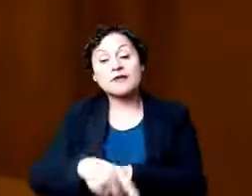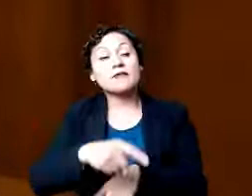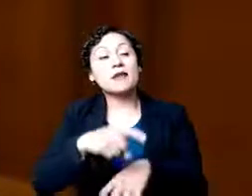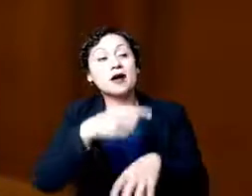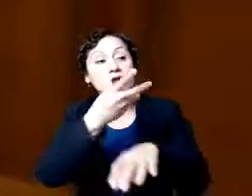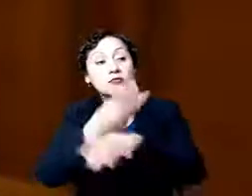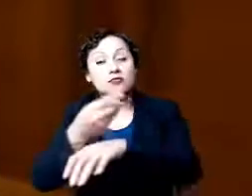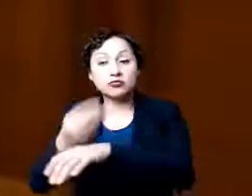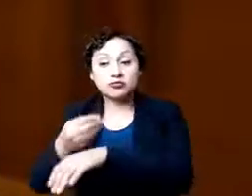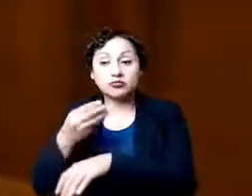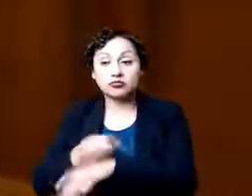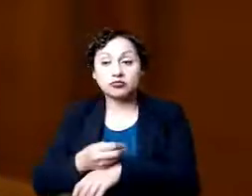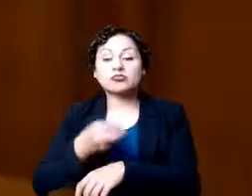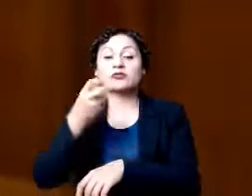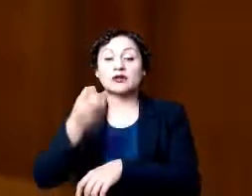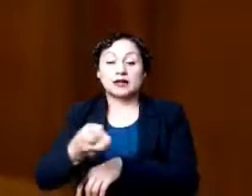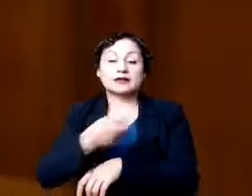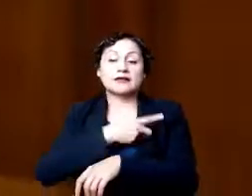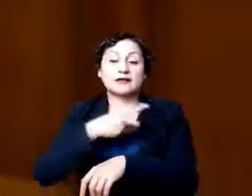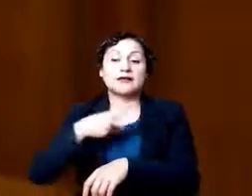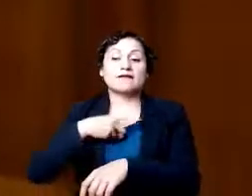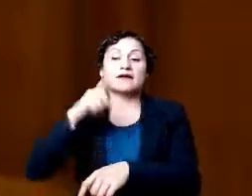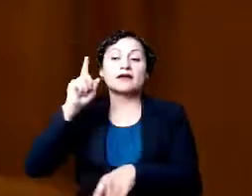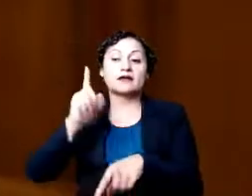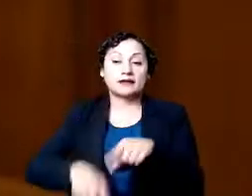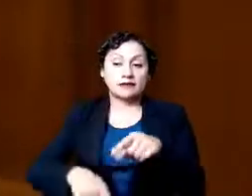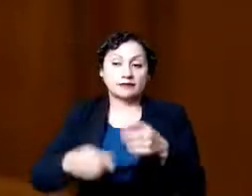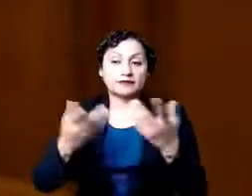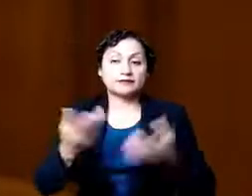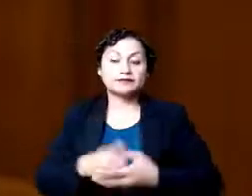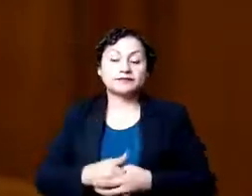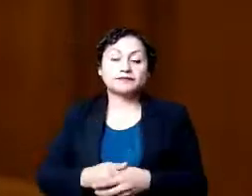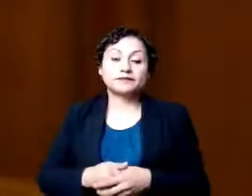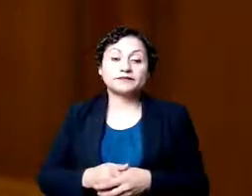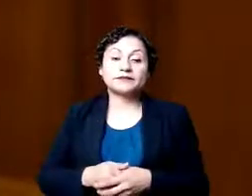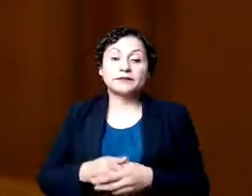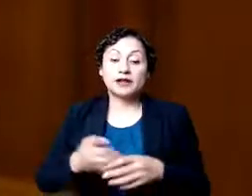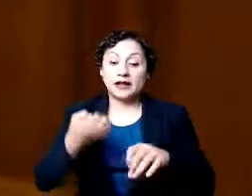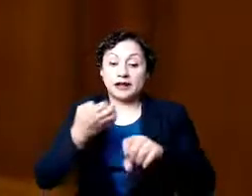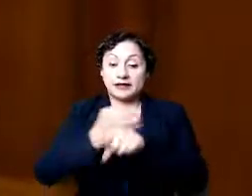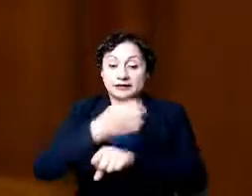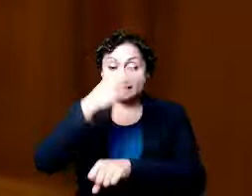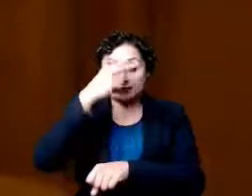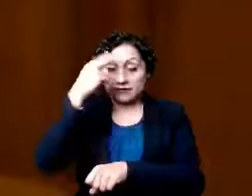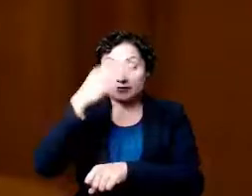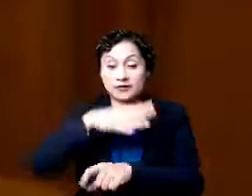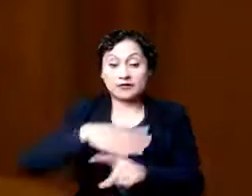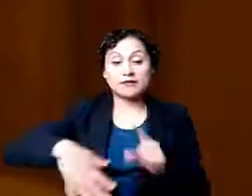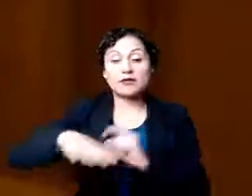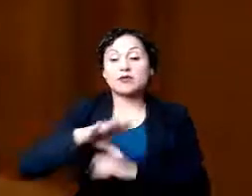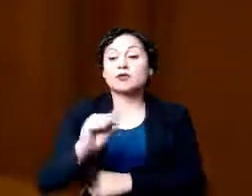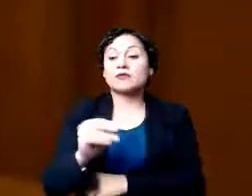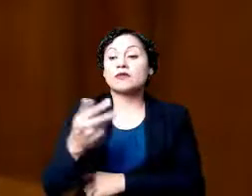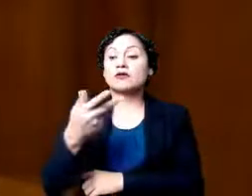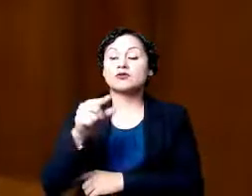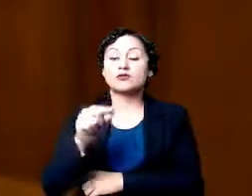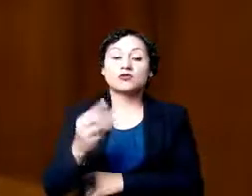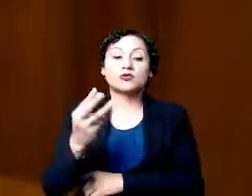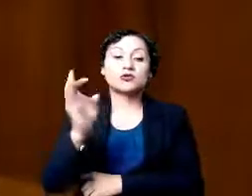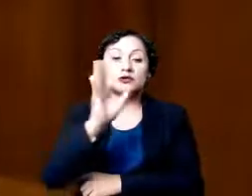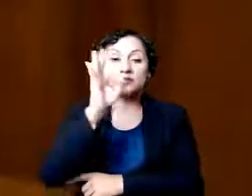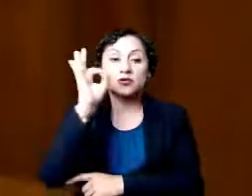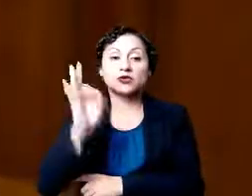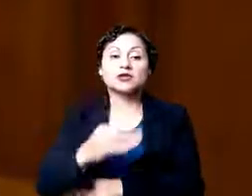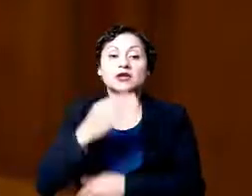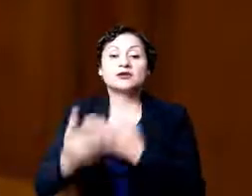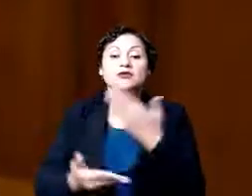contrarrest que contrarresten dichos efectos en la entidad el 98.3% de la población recibe